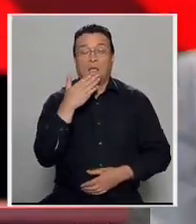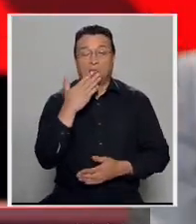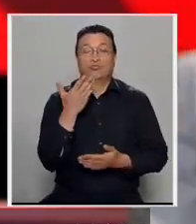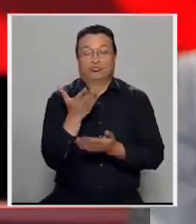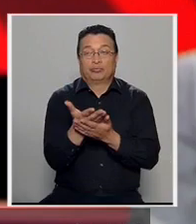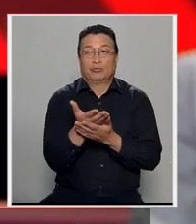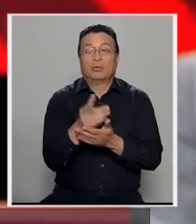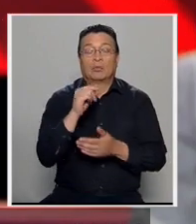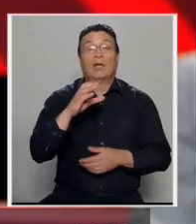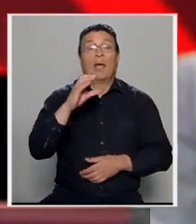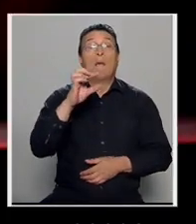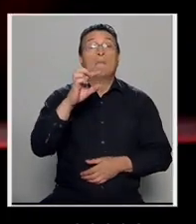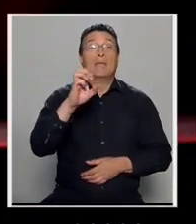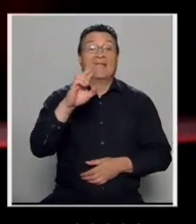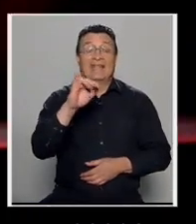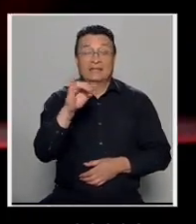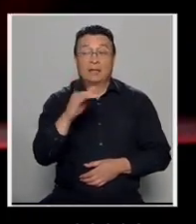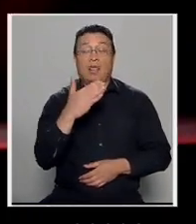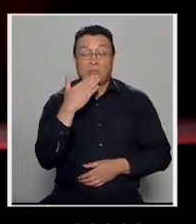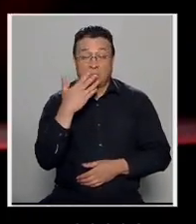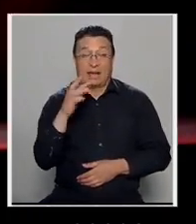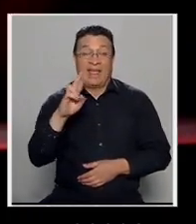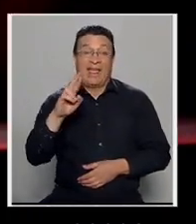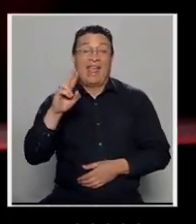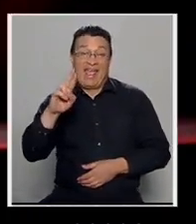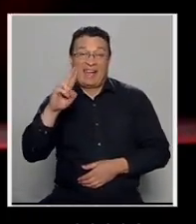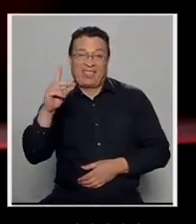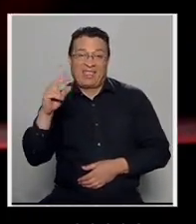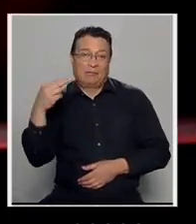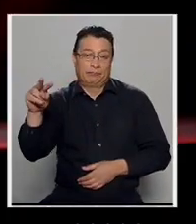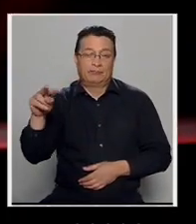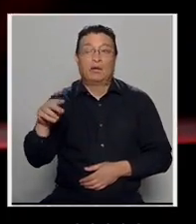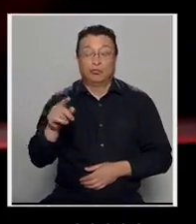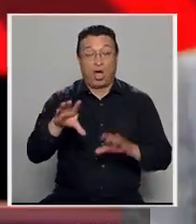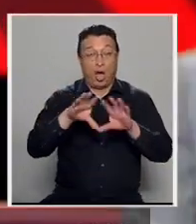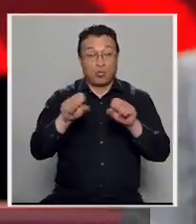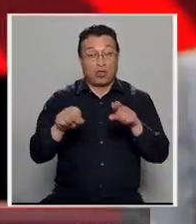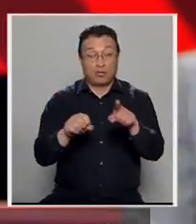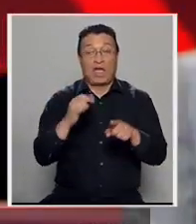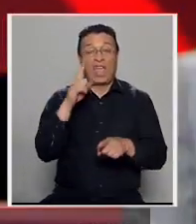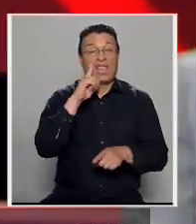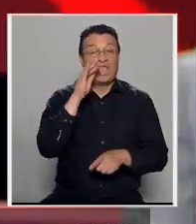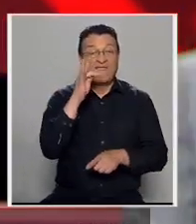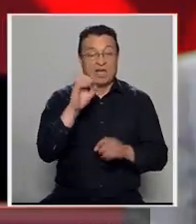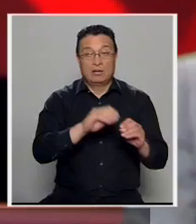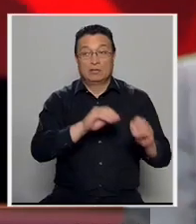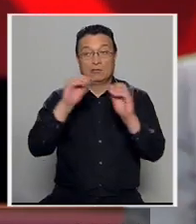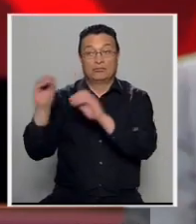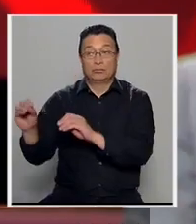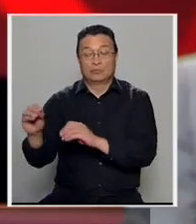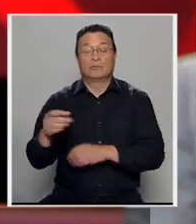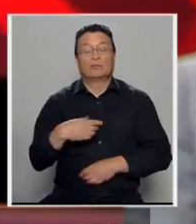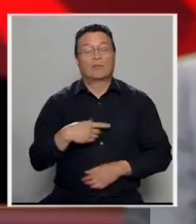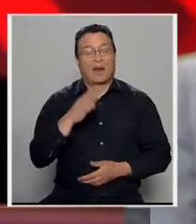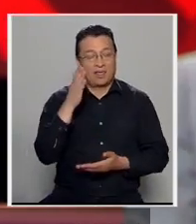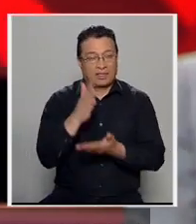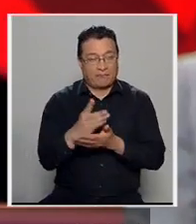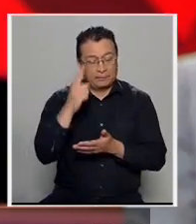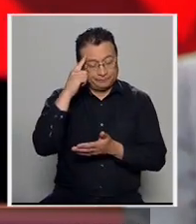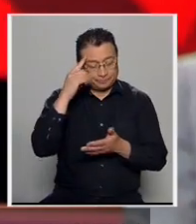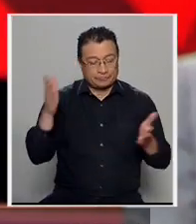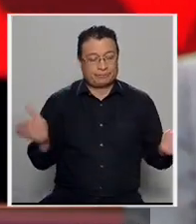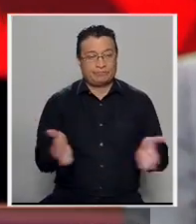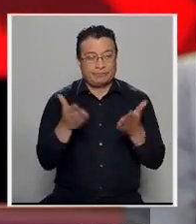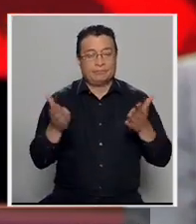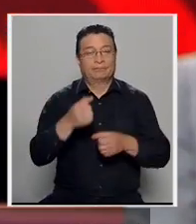el caso de Catalina Pérez, por ejemplo, presidenta de Revolución Democrática. ¿Está de acuerdo con eso? ¿Extender el IFE? Yo creo que tenemos que centrarnos en la recuperación del